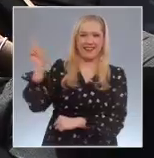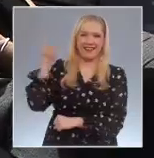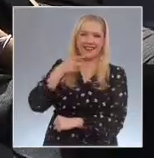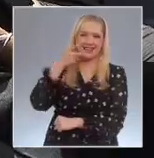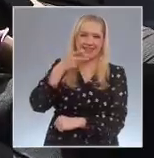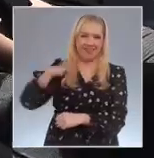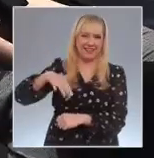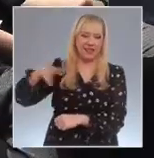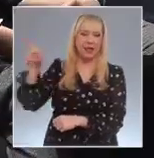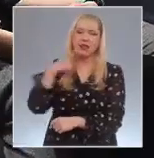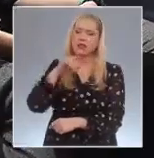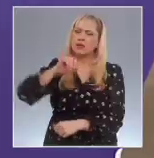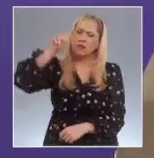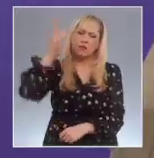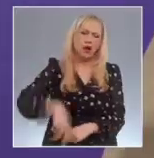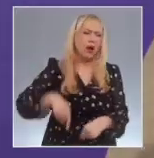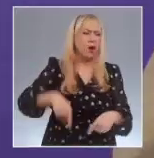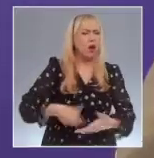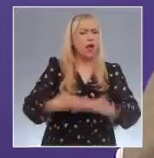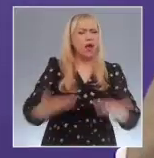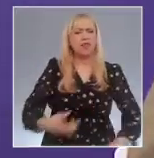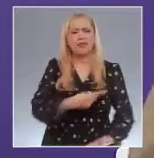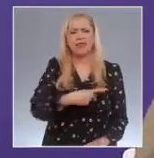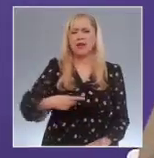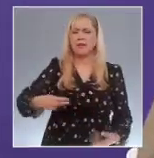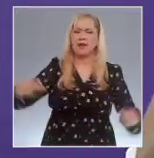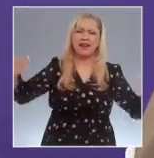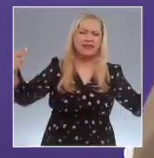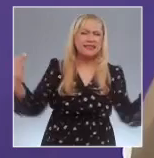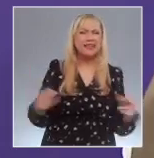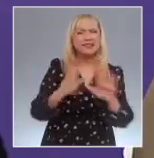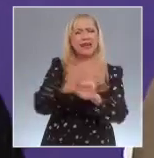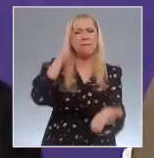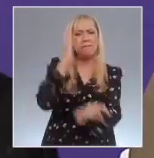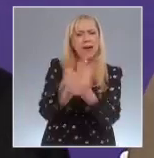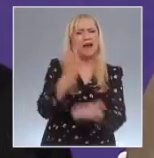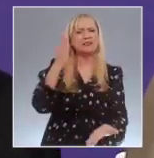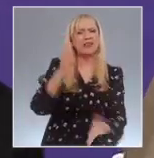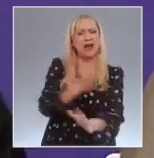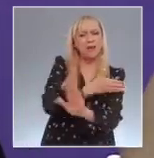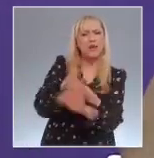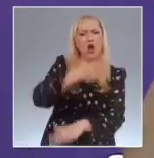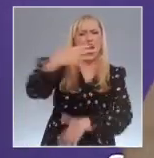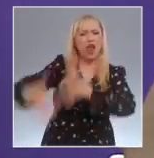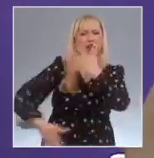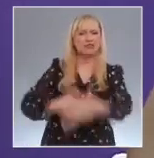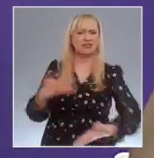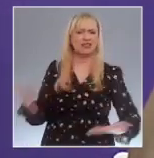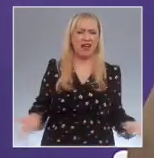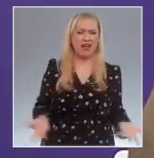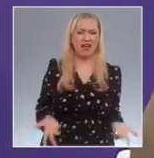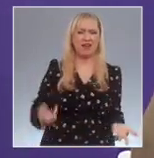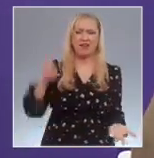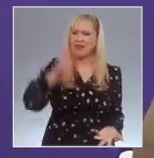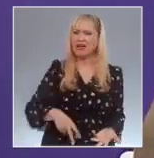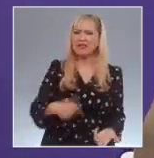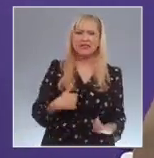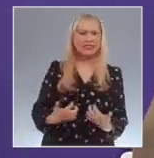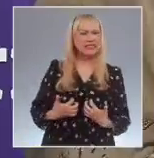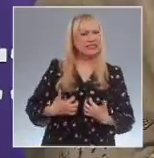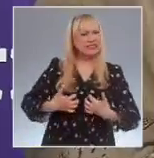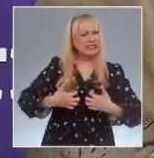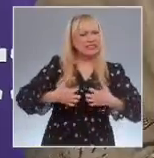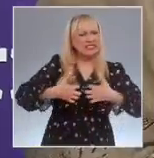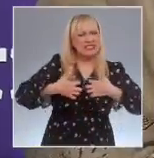un México libre de violencia. Me indigna muchísimo, por supuesto, de tantos años de lucha y tan poco